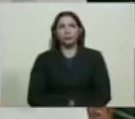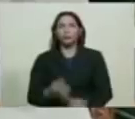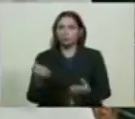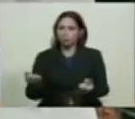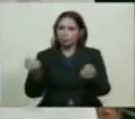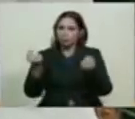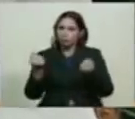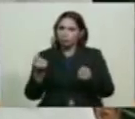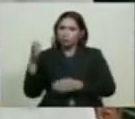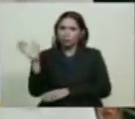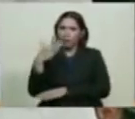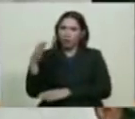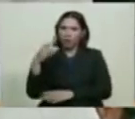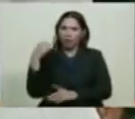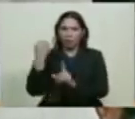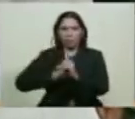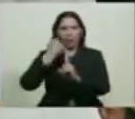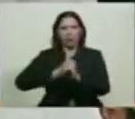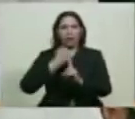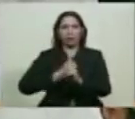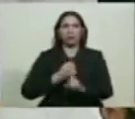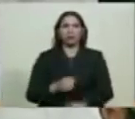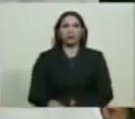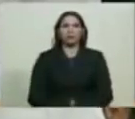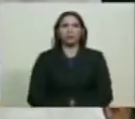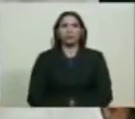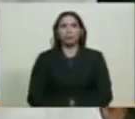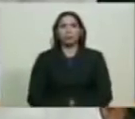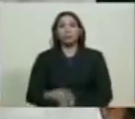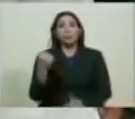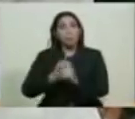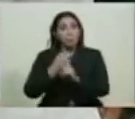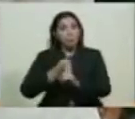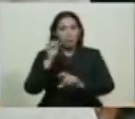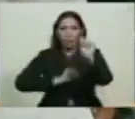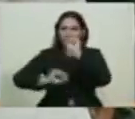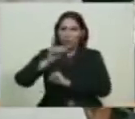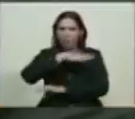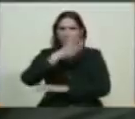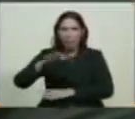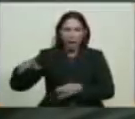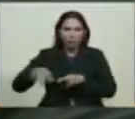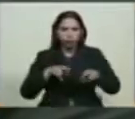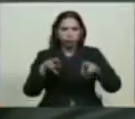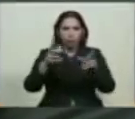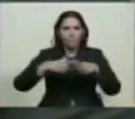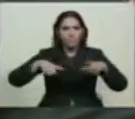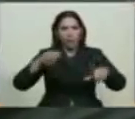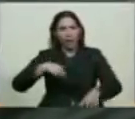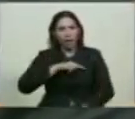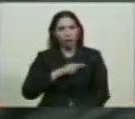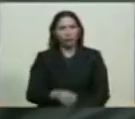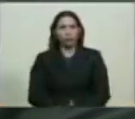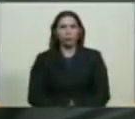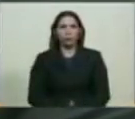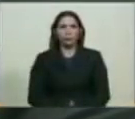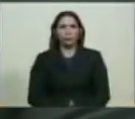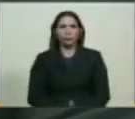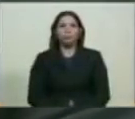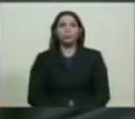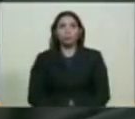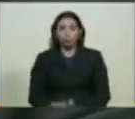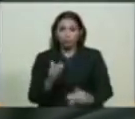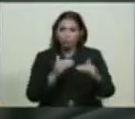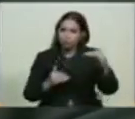un estandarte de batalla. De batalla por defender nuestros mares, nuestros ríos, nuestros espacios. Y por llevar la moral